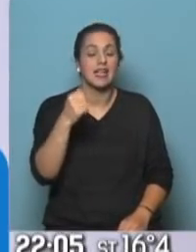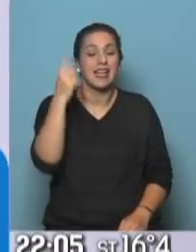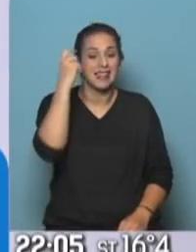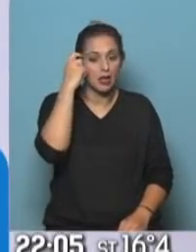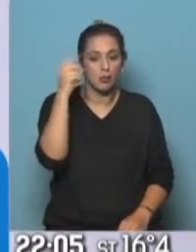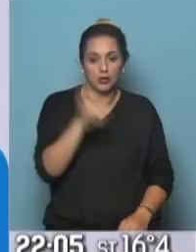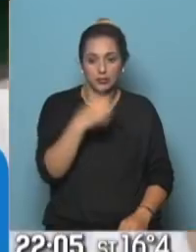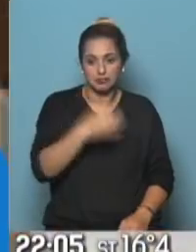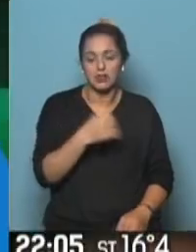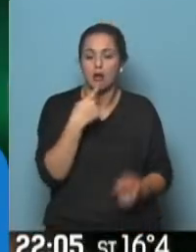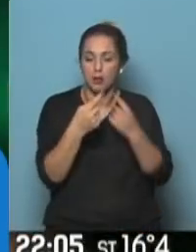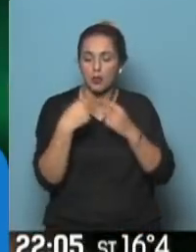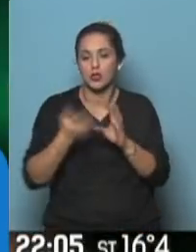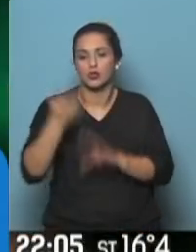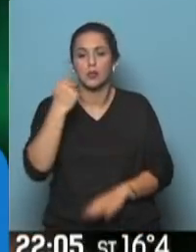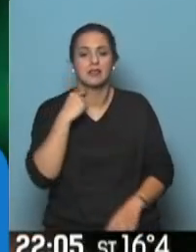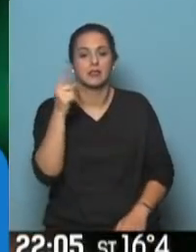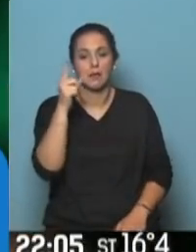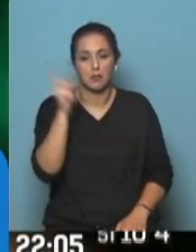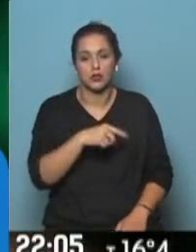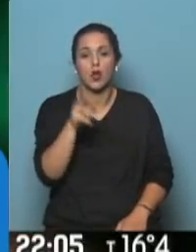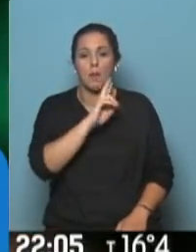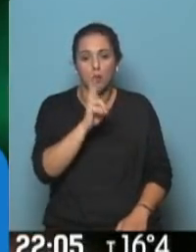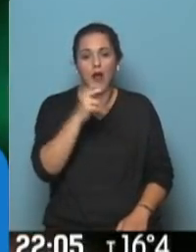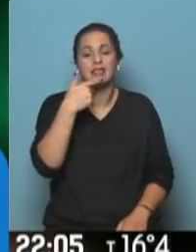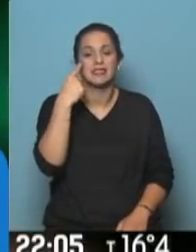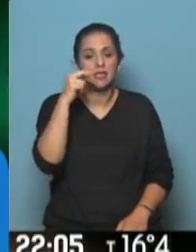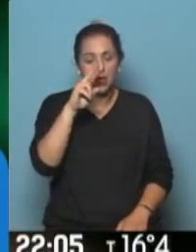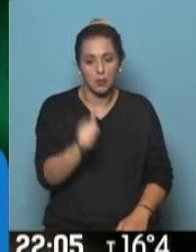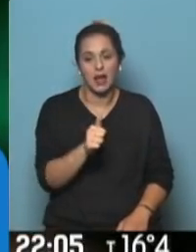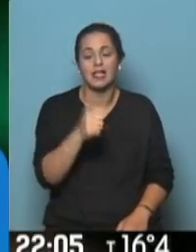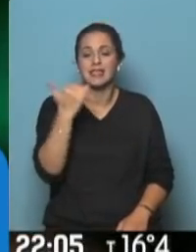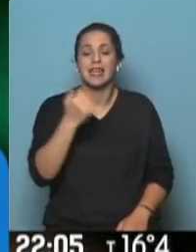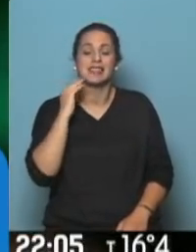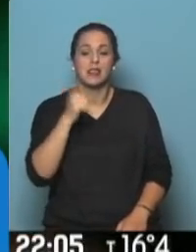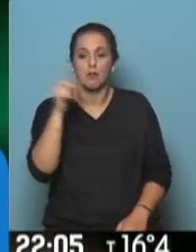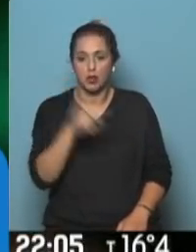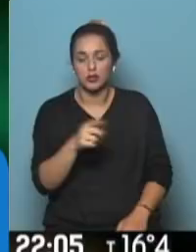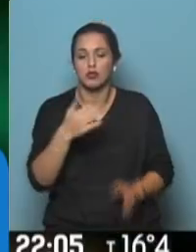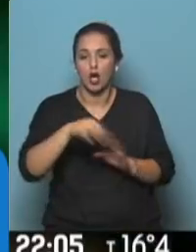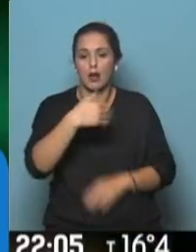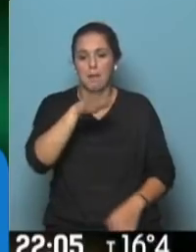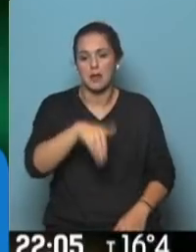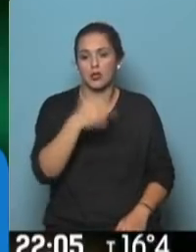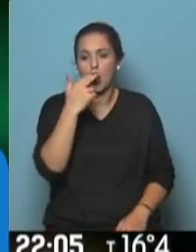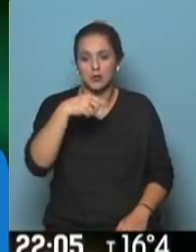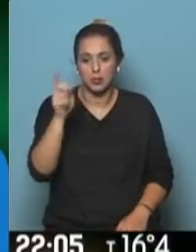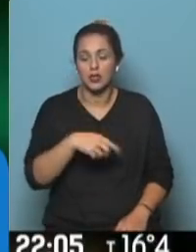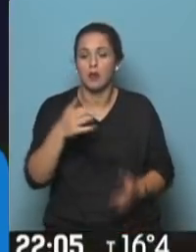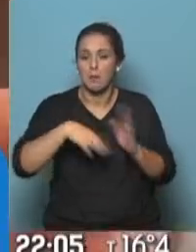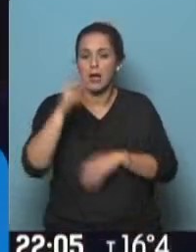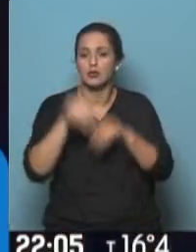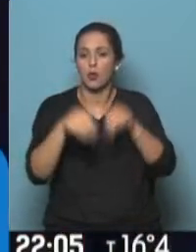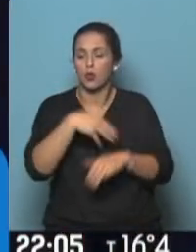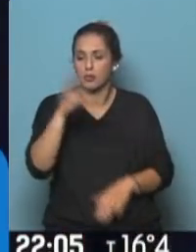al 13%, la ecologista Marina Silva, que cayó del 16 al 11%, siendo la candidata que más votos